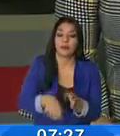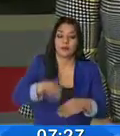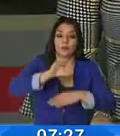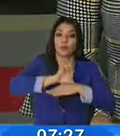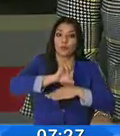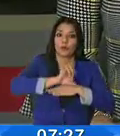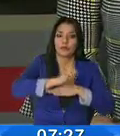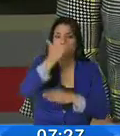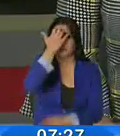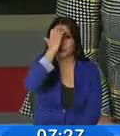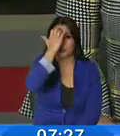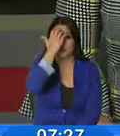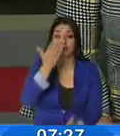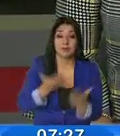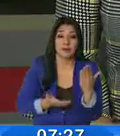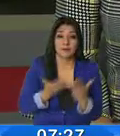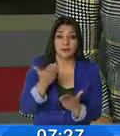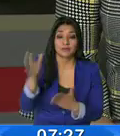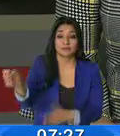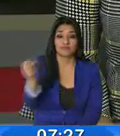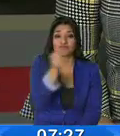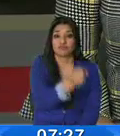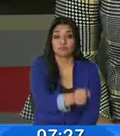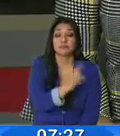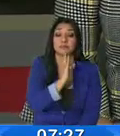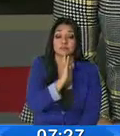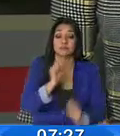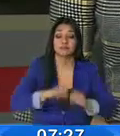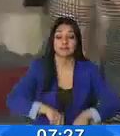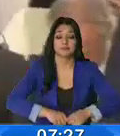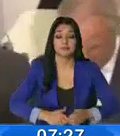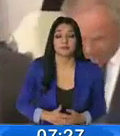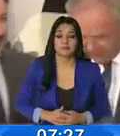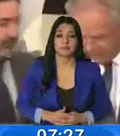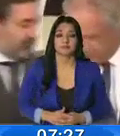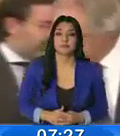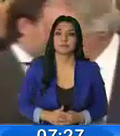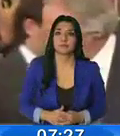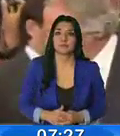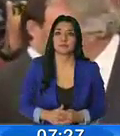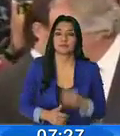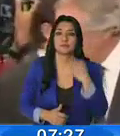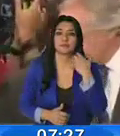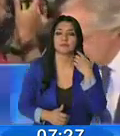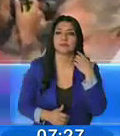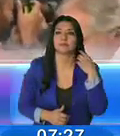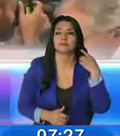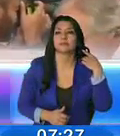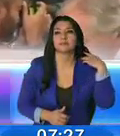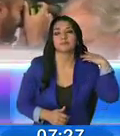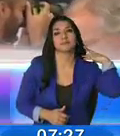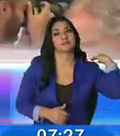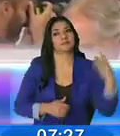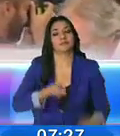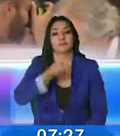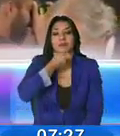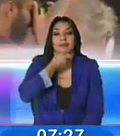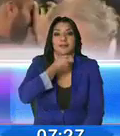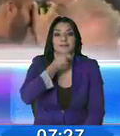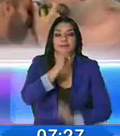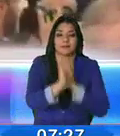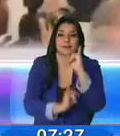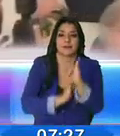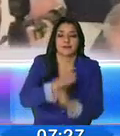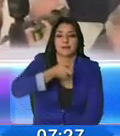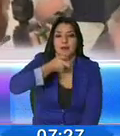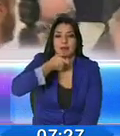muestra preocupada porque podría ser extraditado a los Estados Unidos. Fue una entrevista realizada en un medio de comunicación internacional